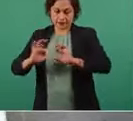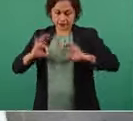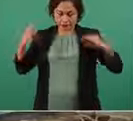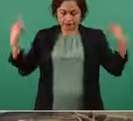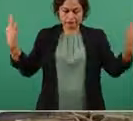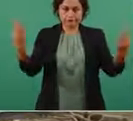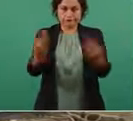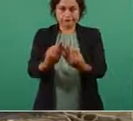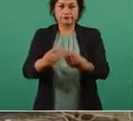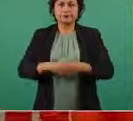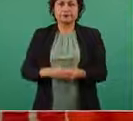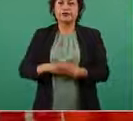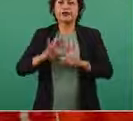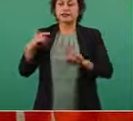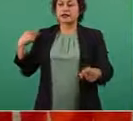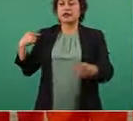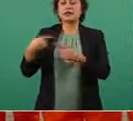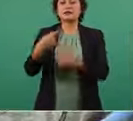la fecha se han generado